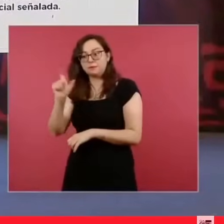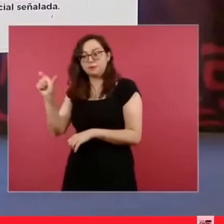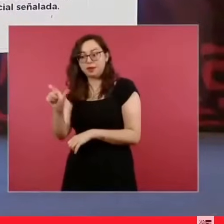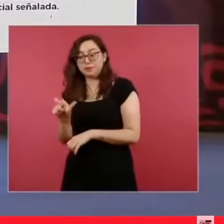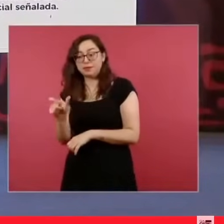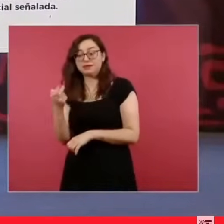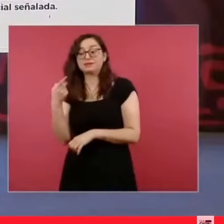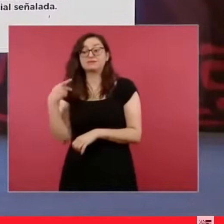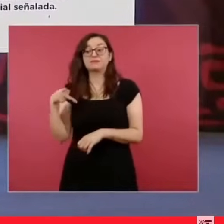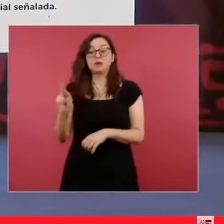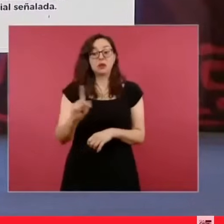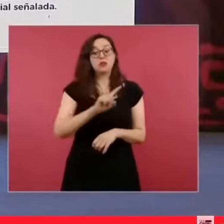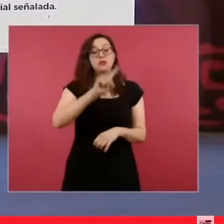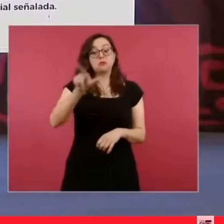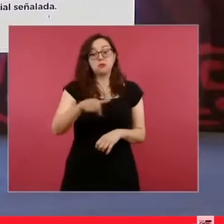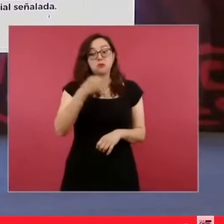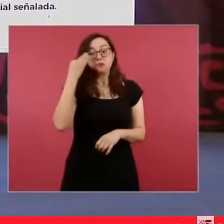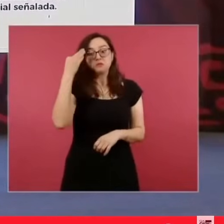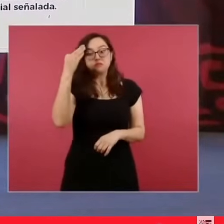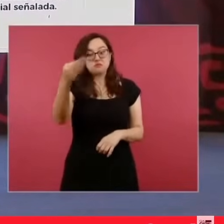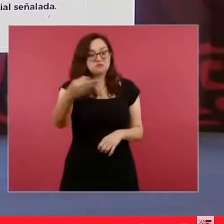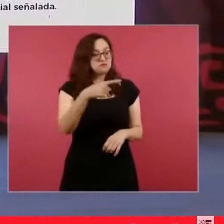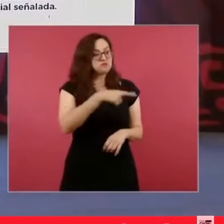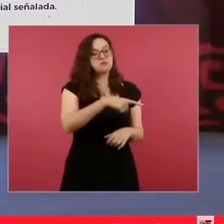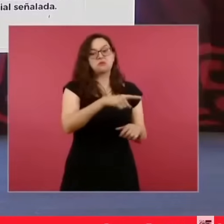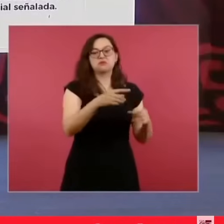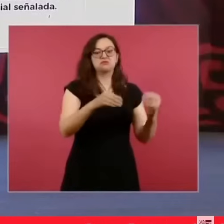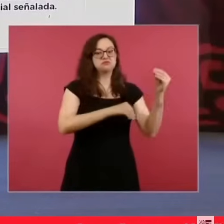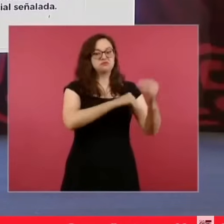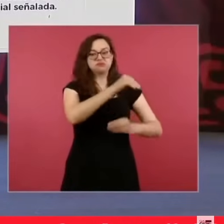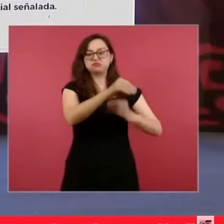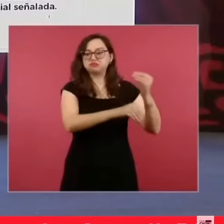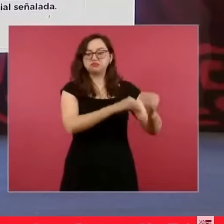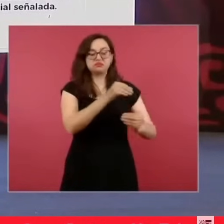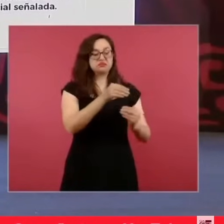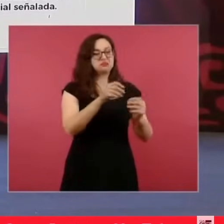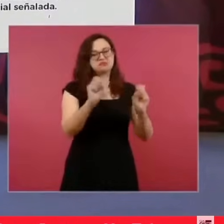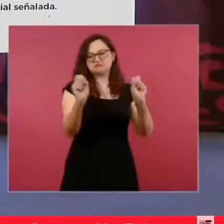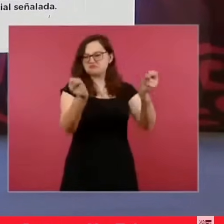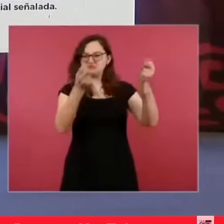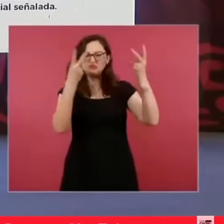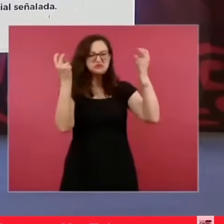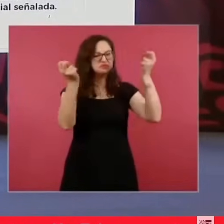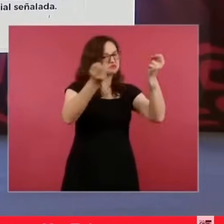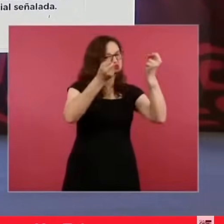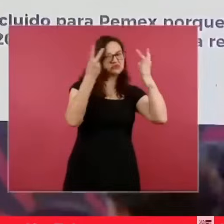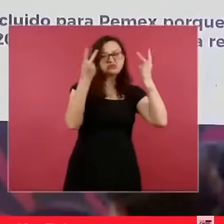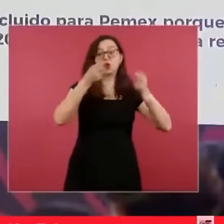y las demás empresas y se fueron a un pleito judicial.